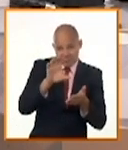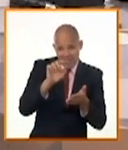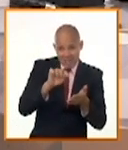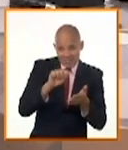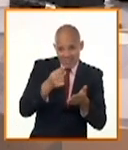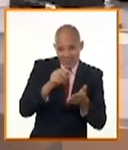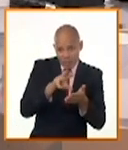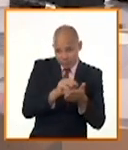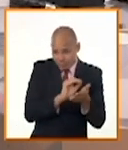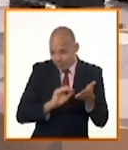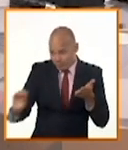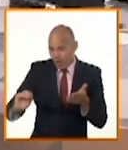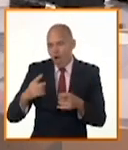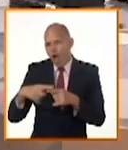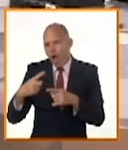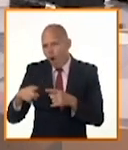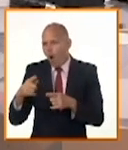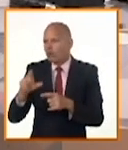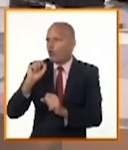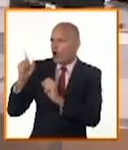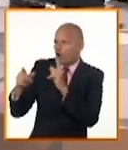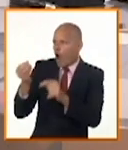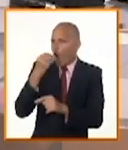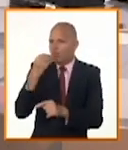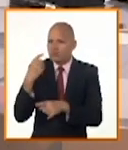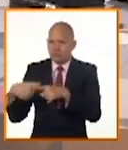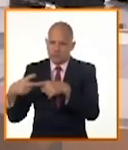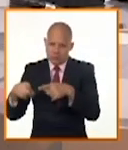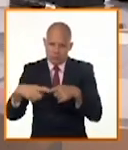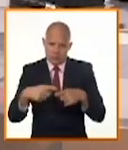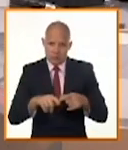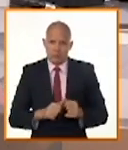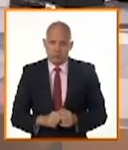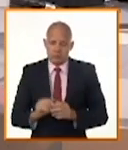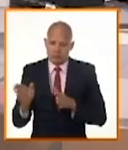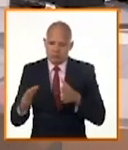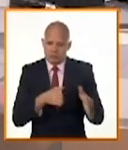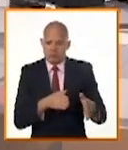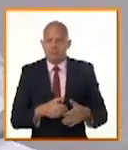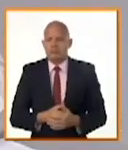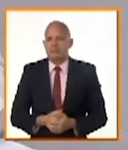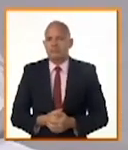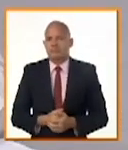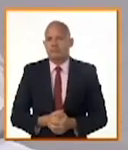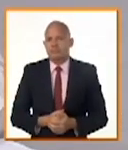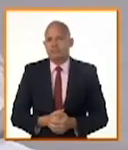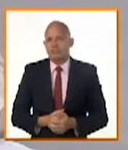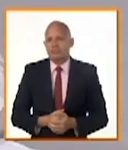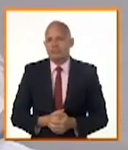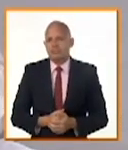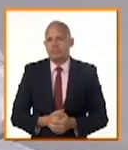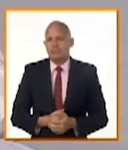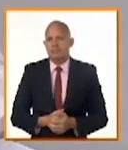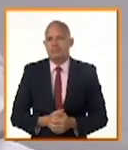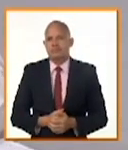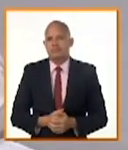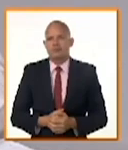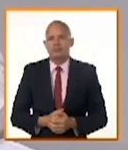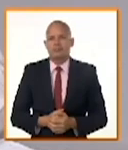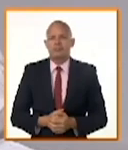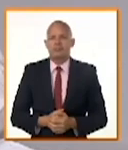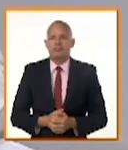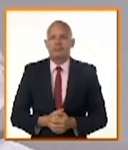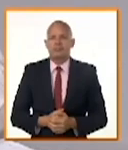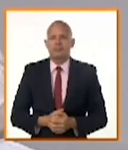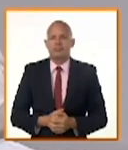de los gobiernos territoriales no hicimos importante muy importante aquí la participación y así lo hemos venido trabajando desde que desde que se empezamos a